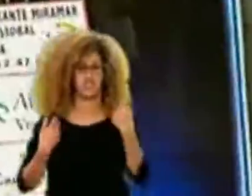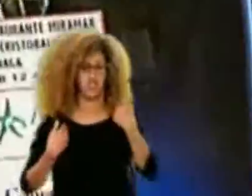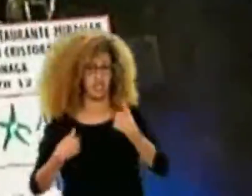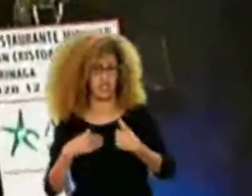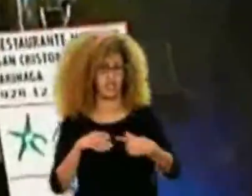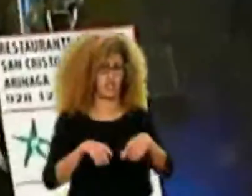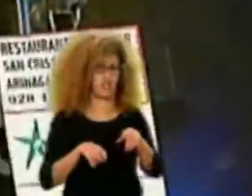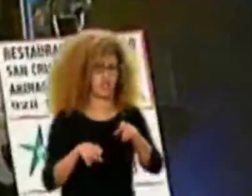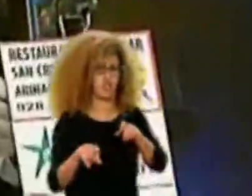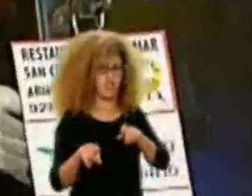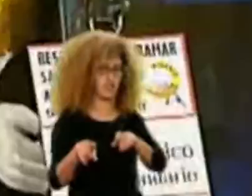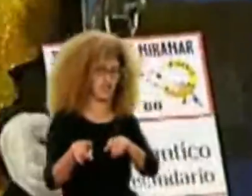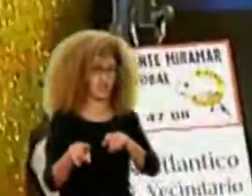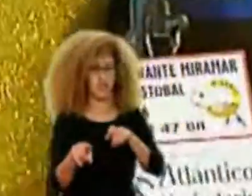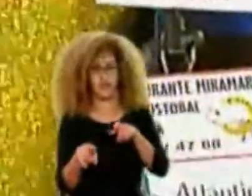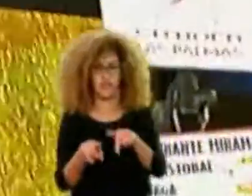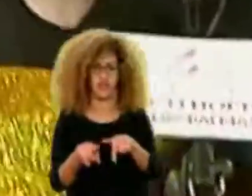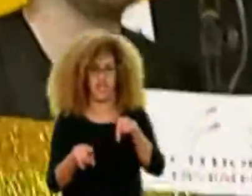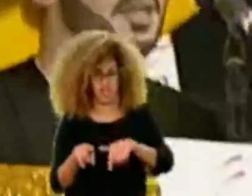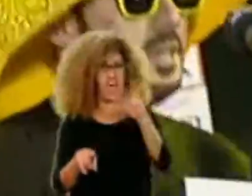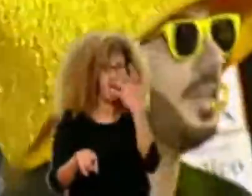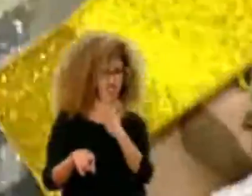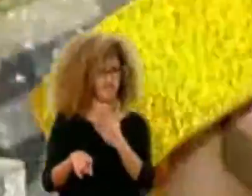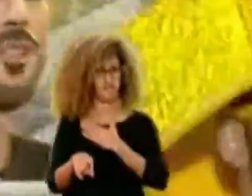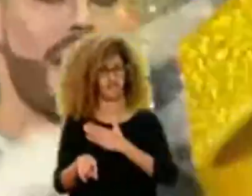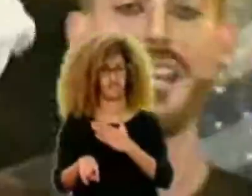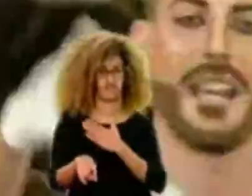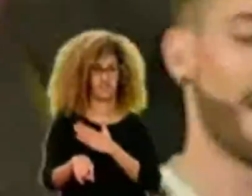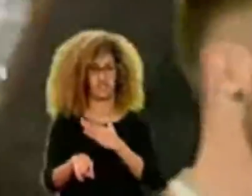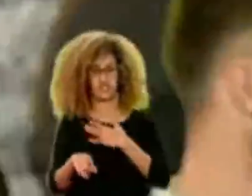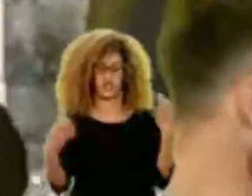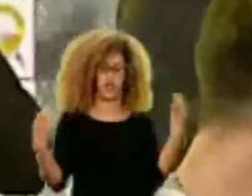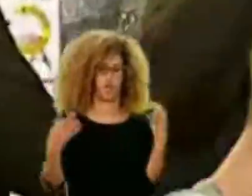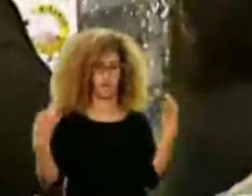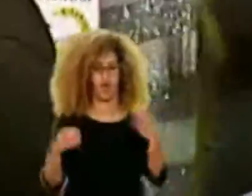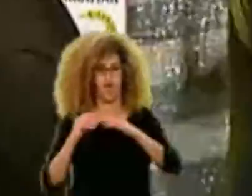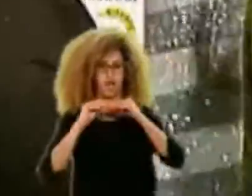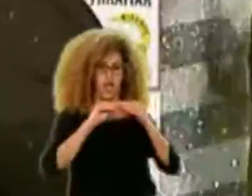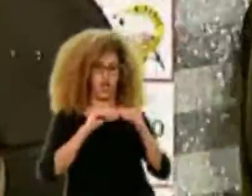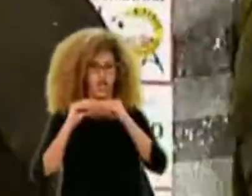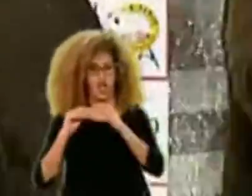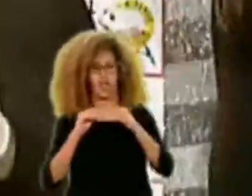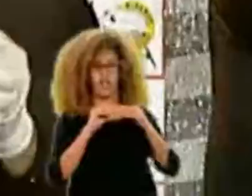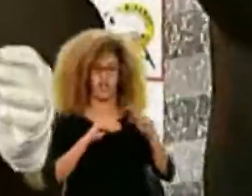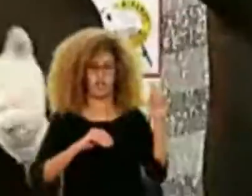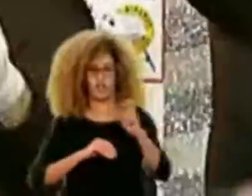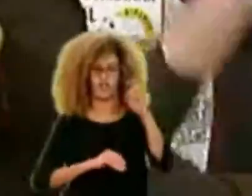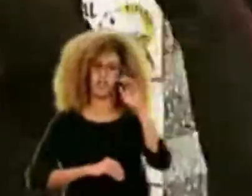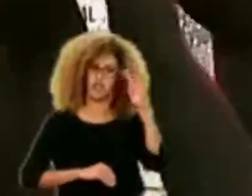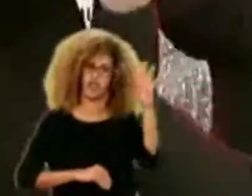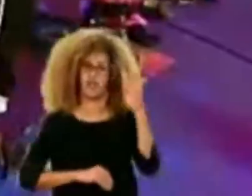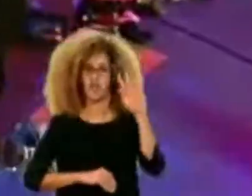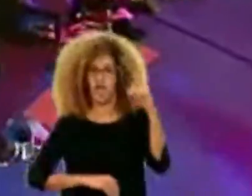que se pierde, que se hunde, este es nuestro carnaval, que tenemos que arreglar tiene que evolucionar, parecerse